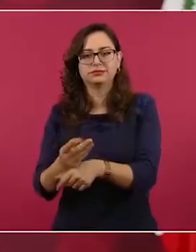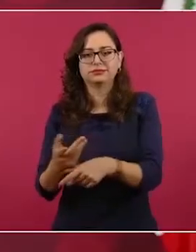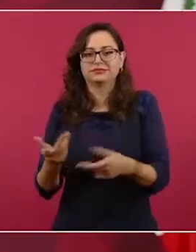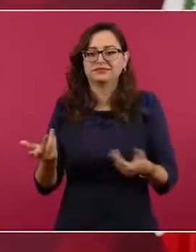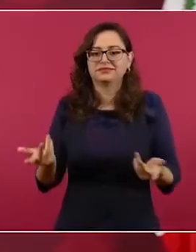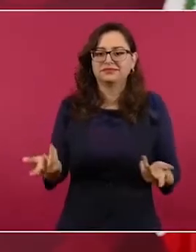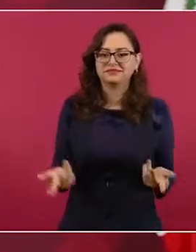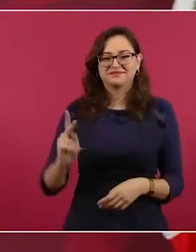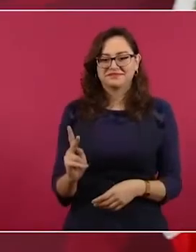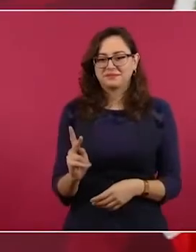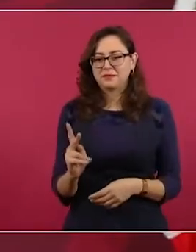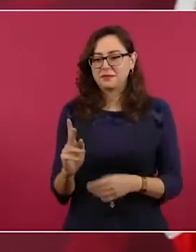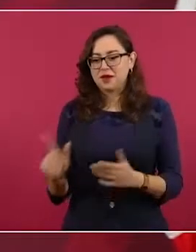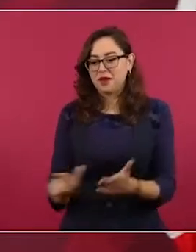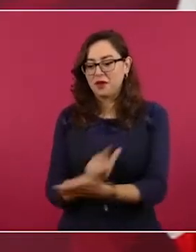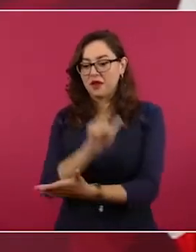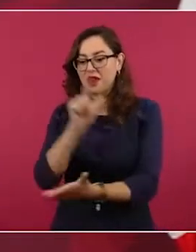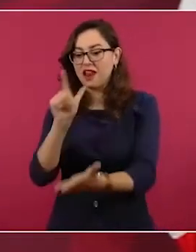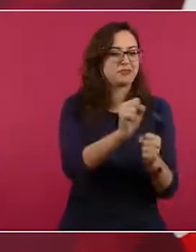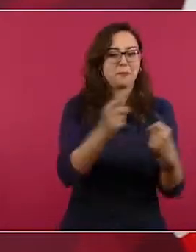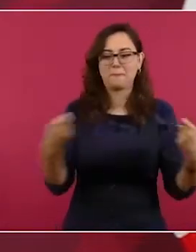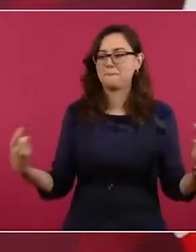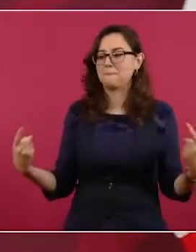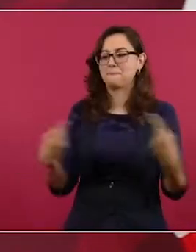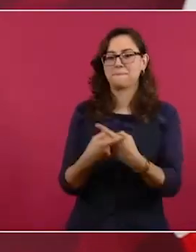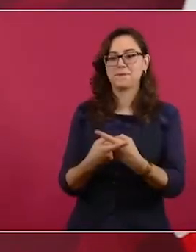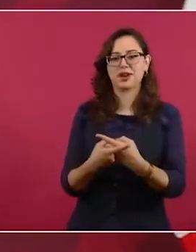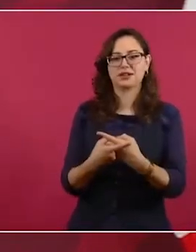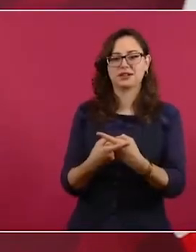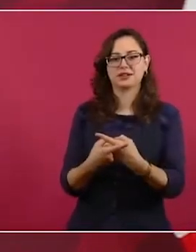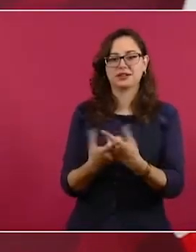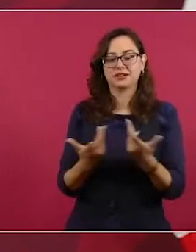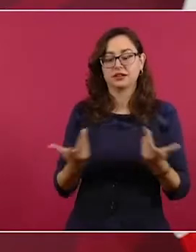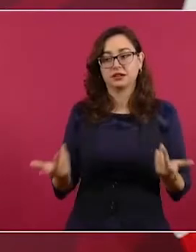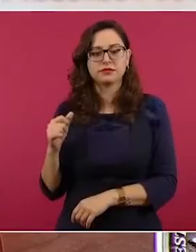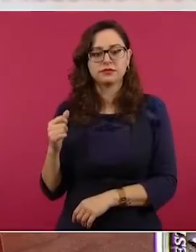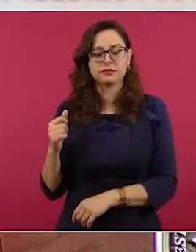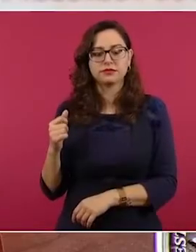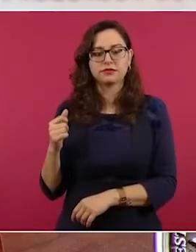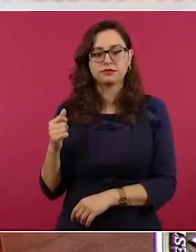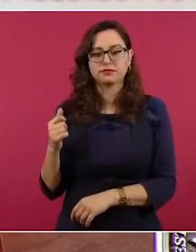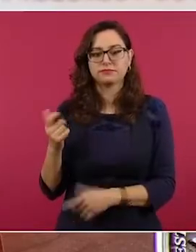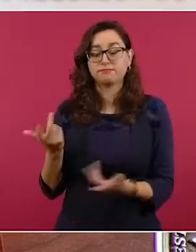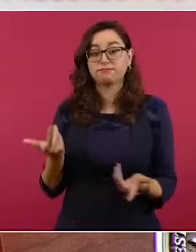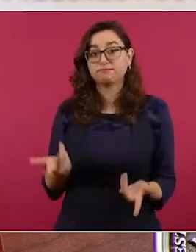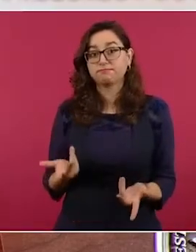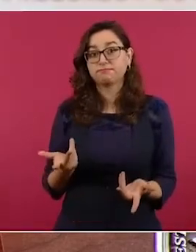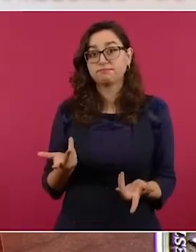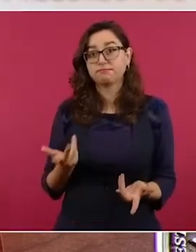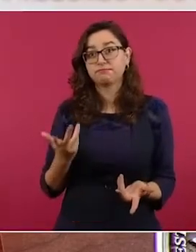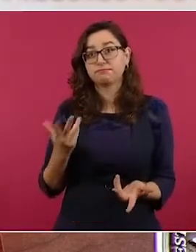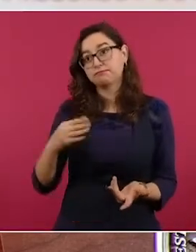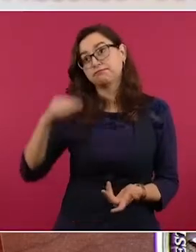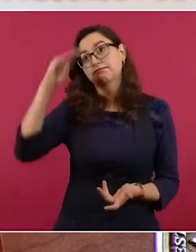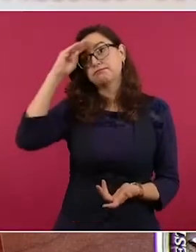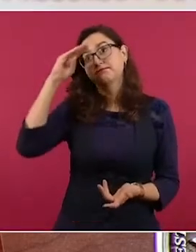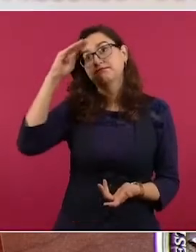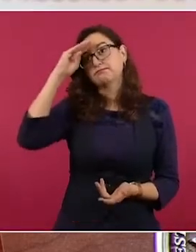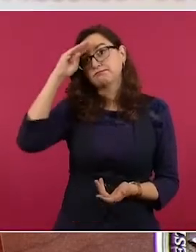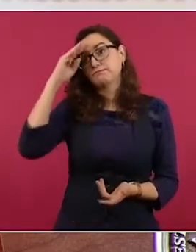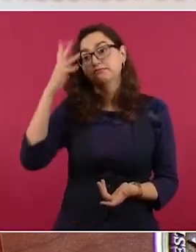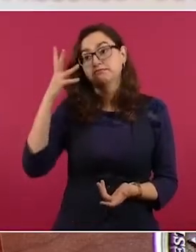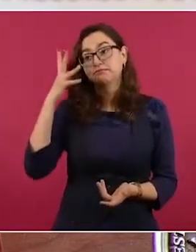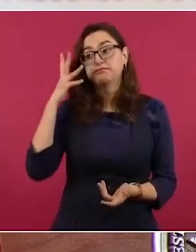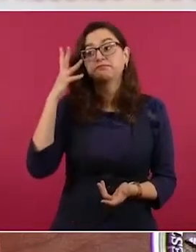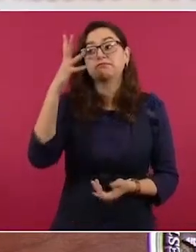pues eso sería una chicanada, ¿no? Y los ministros no están para eso. Ojalá y se resuelvan las